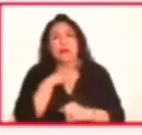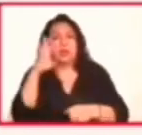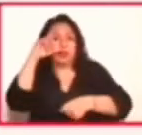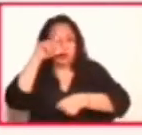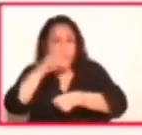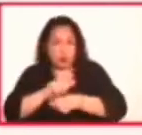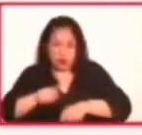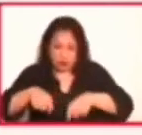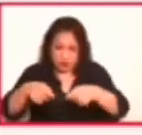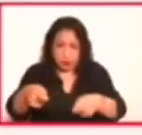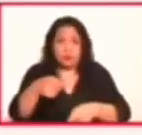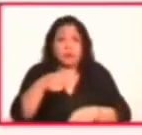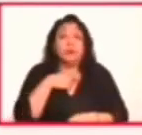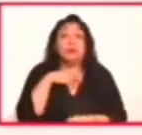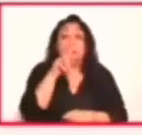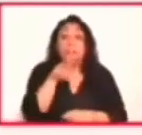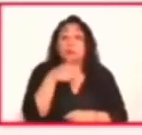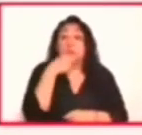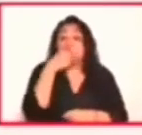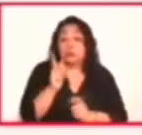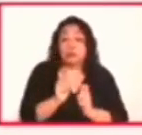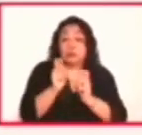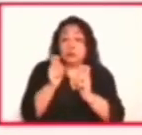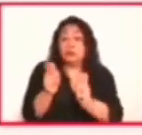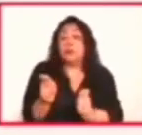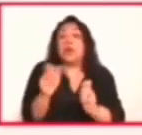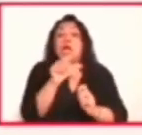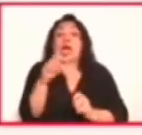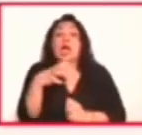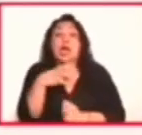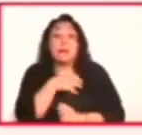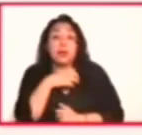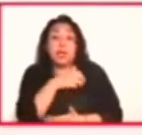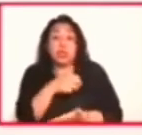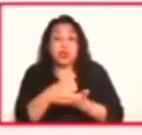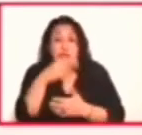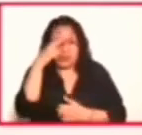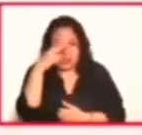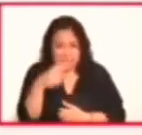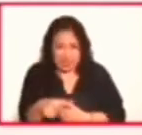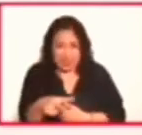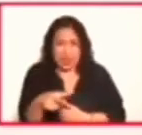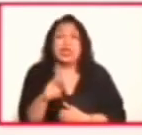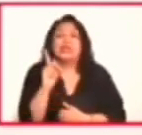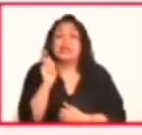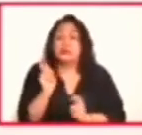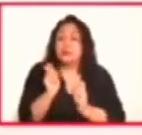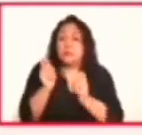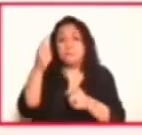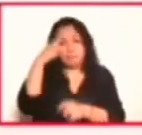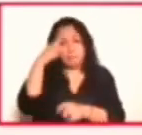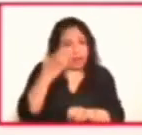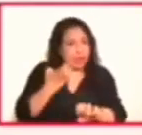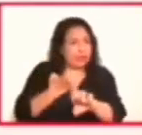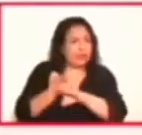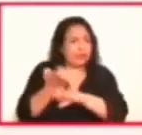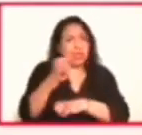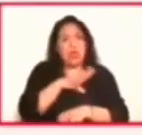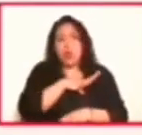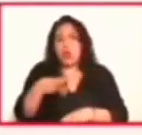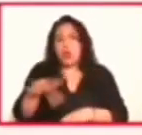Culturales. Cabe mencionar que no es una asignación a la capital, a la ciudad de Zacatecas. Es una asignación para el estado de